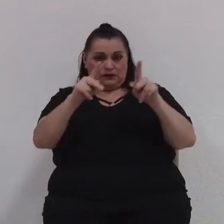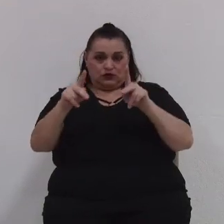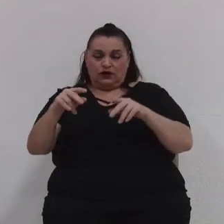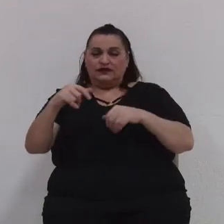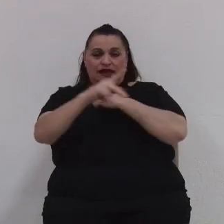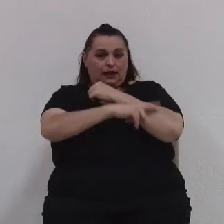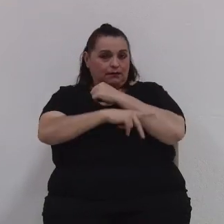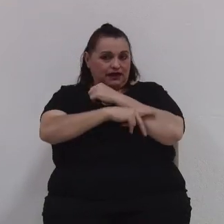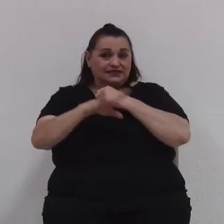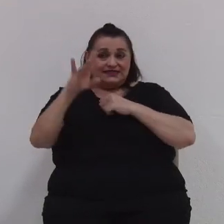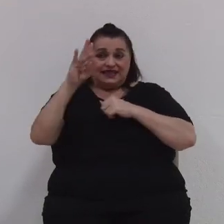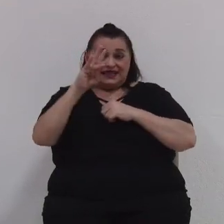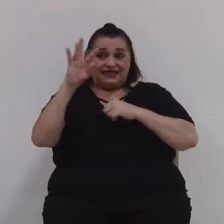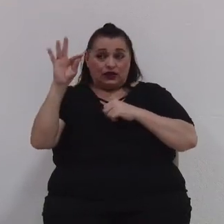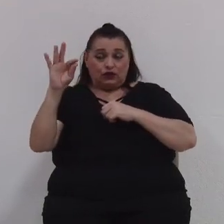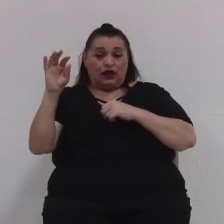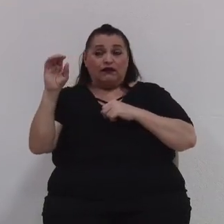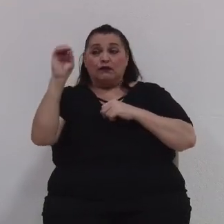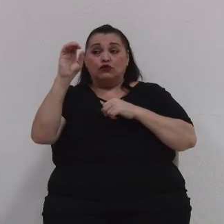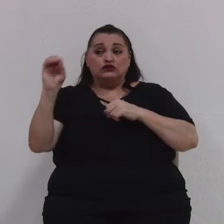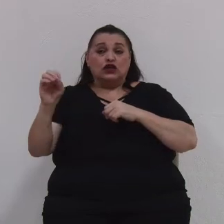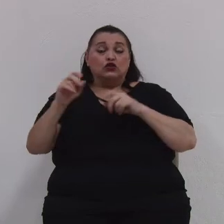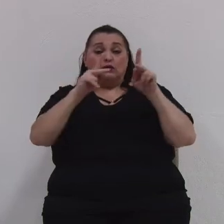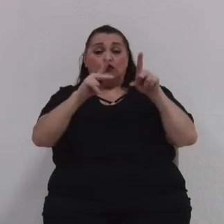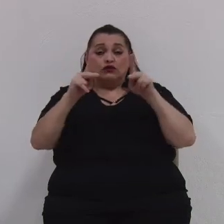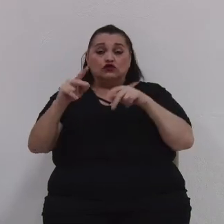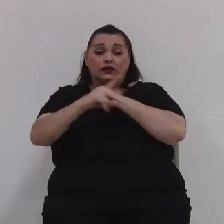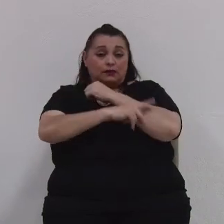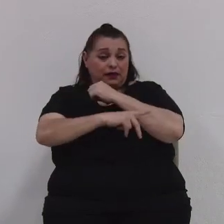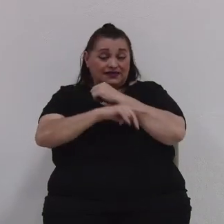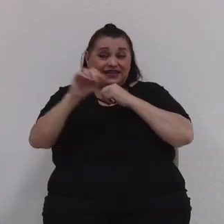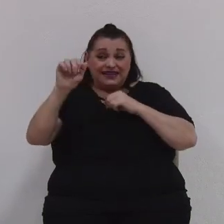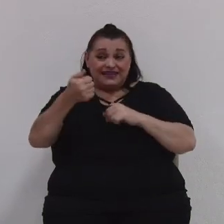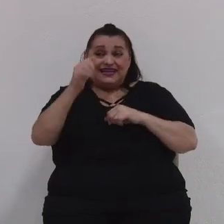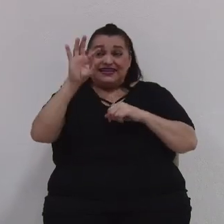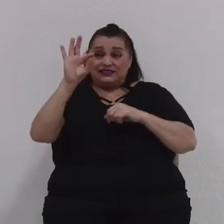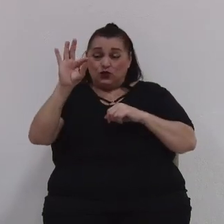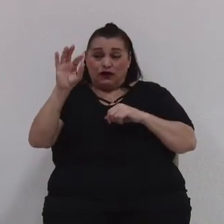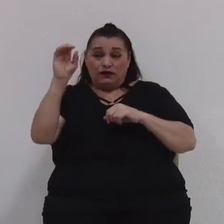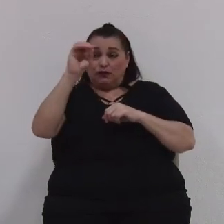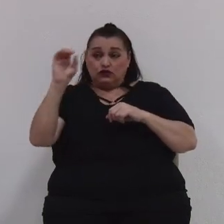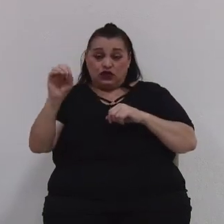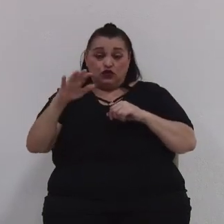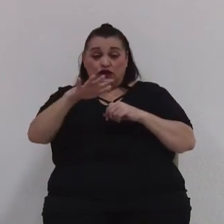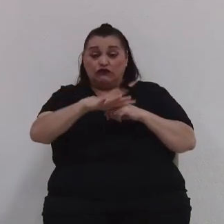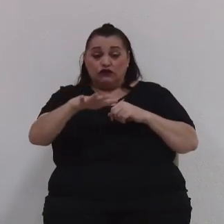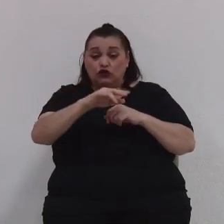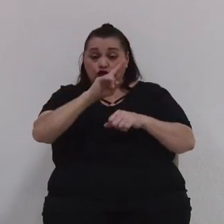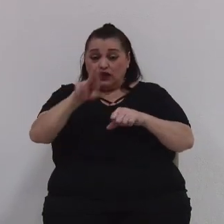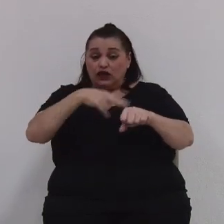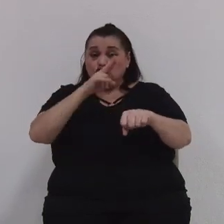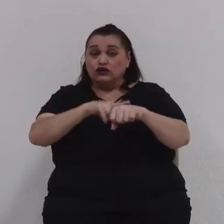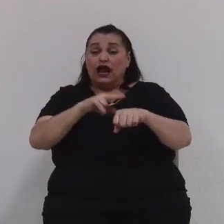El 79% de la población del país. En ese 19% del territorio nacional está ubicado